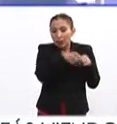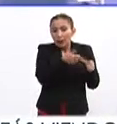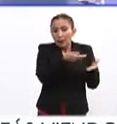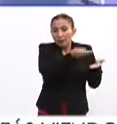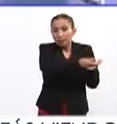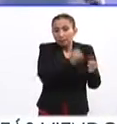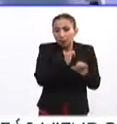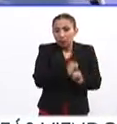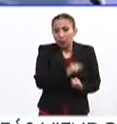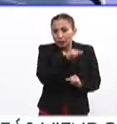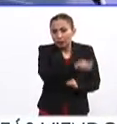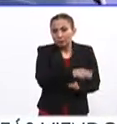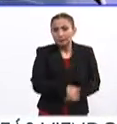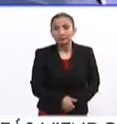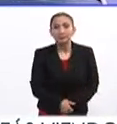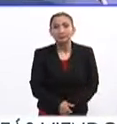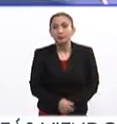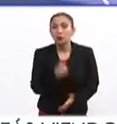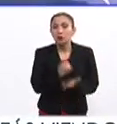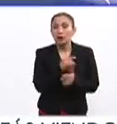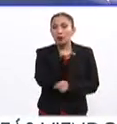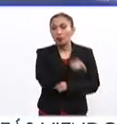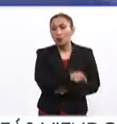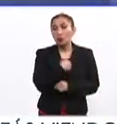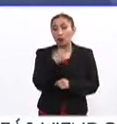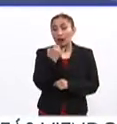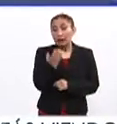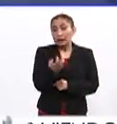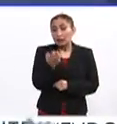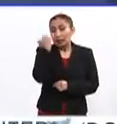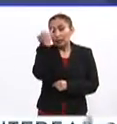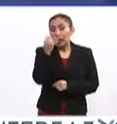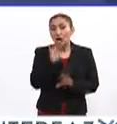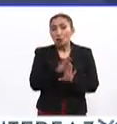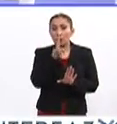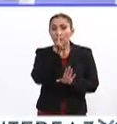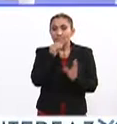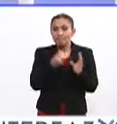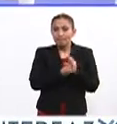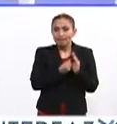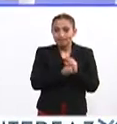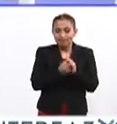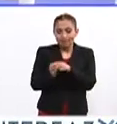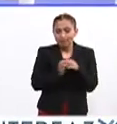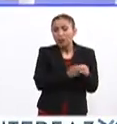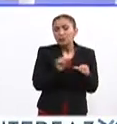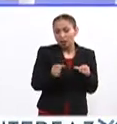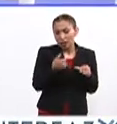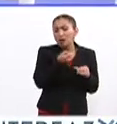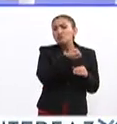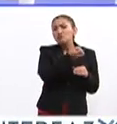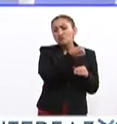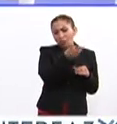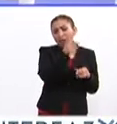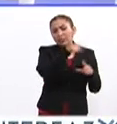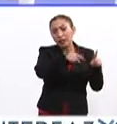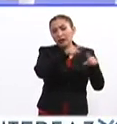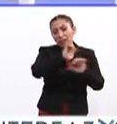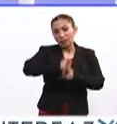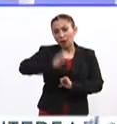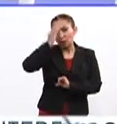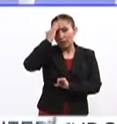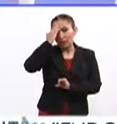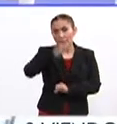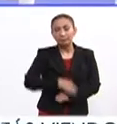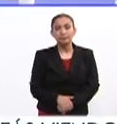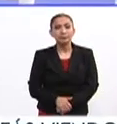muy especializado. Con los cuerpos de seguridad. Exactamente, entonces pues la idea es mantenerla en reserva y sí compartirla con las diferentes